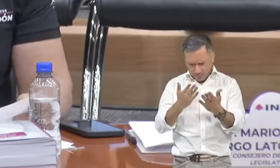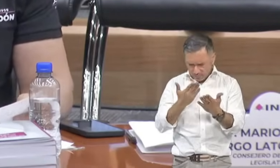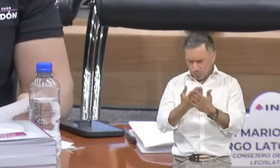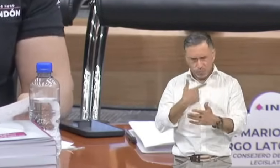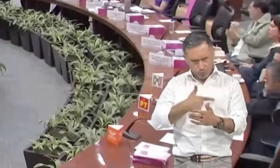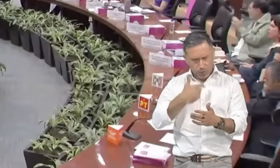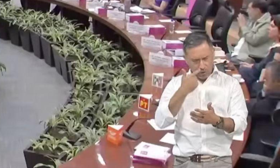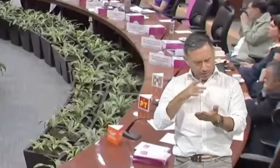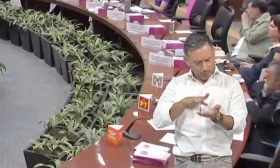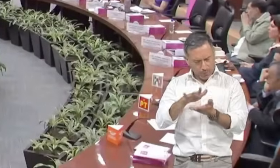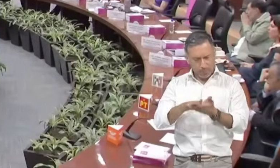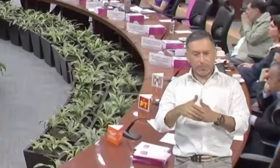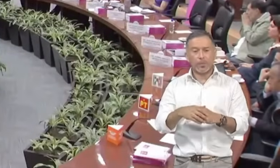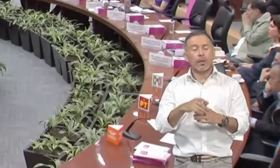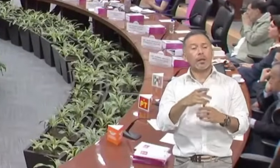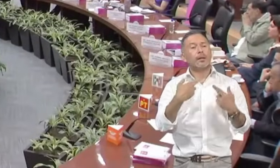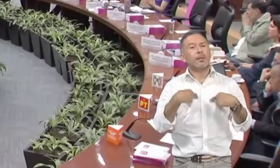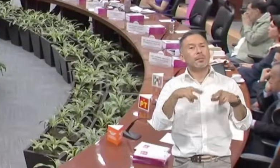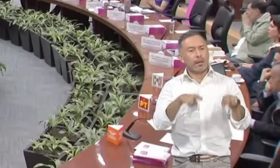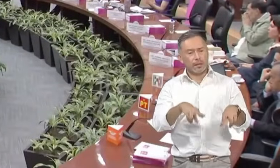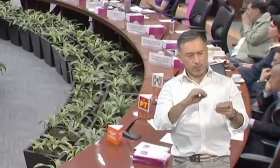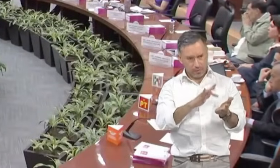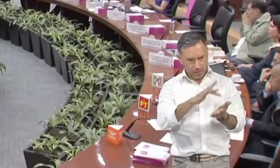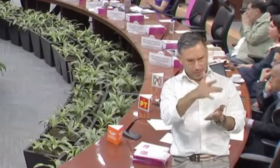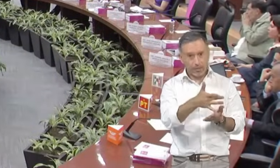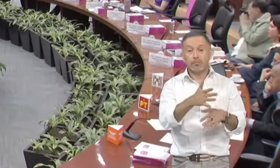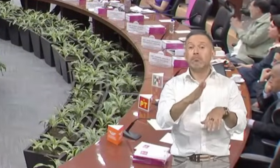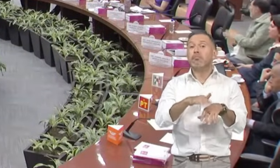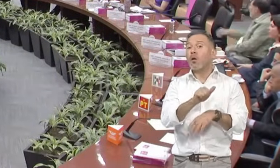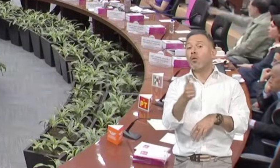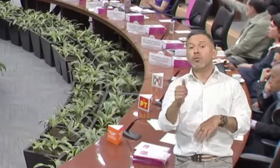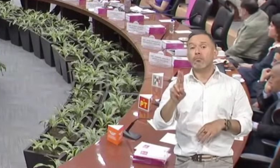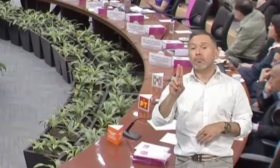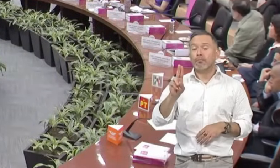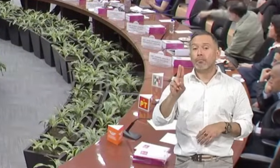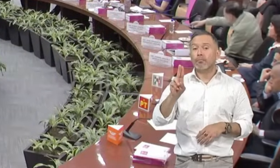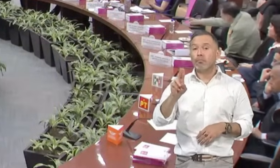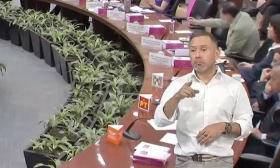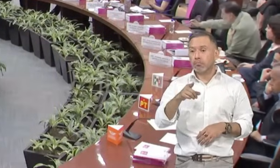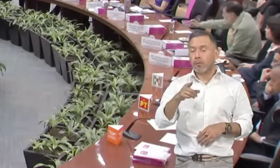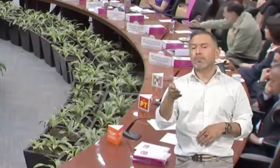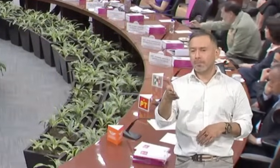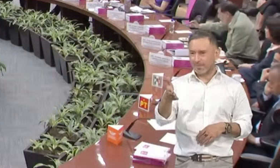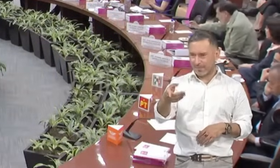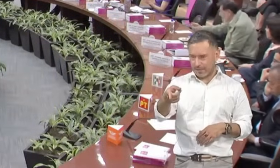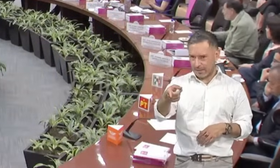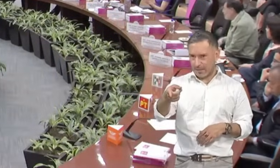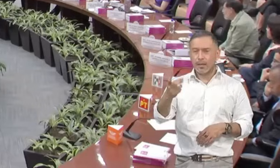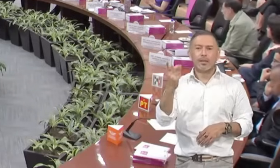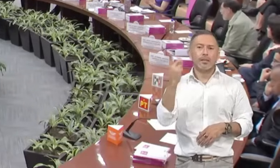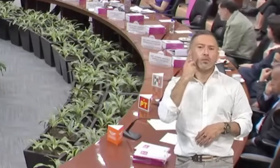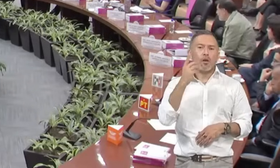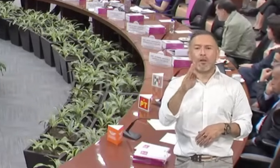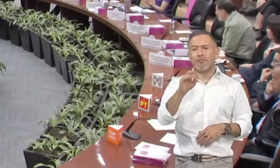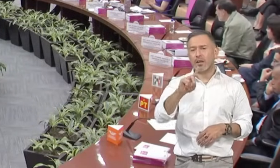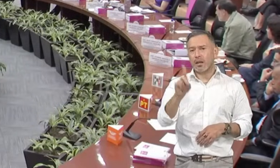Presidenta. Muchísimas gracias, señor representante. ¿Alguien más? No habiendo ya más. Adelante, señor diputado Fernández